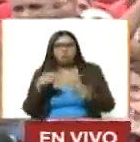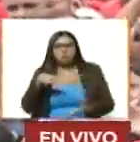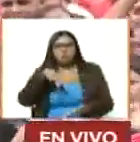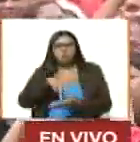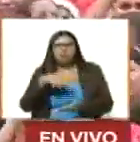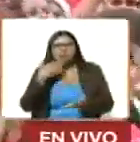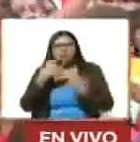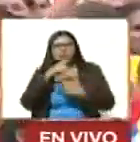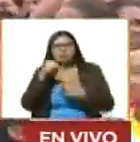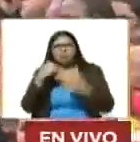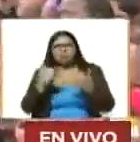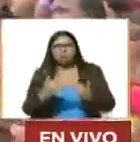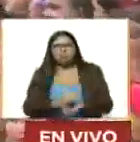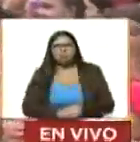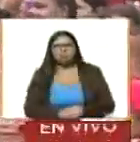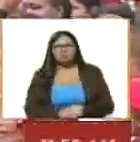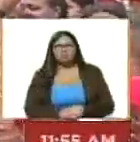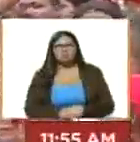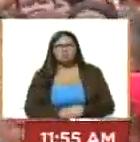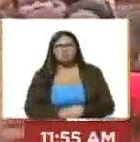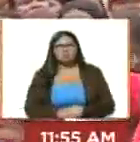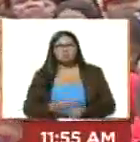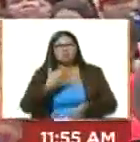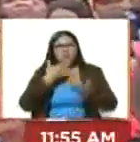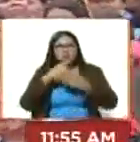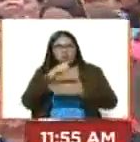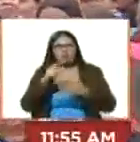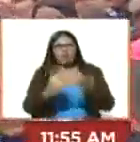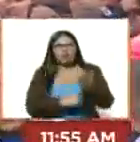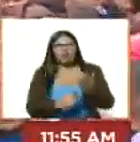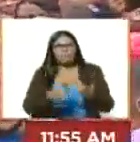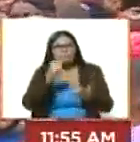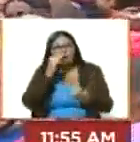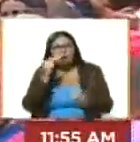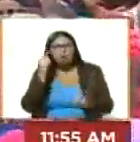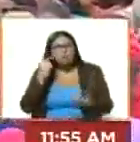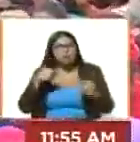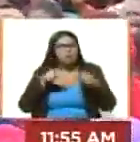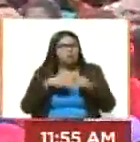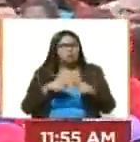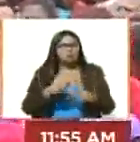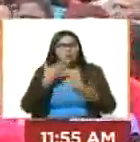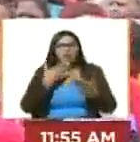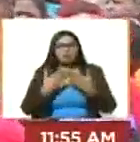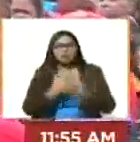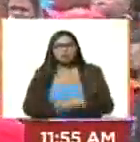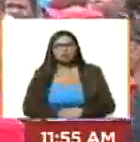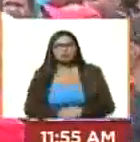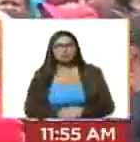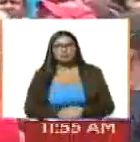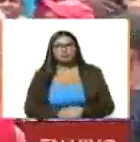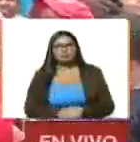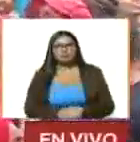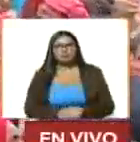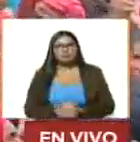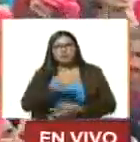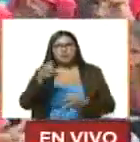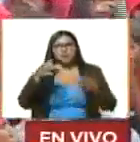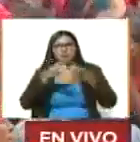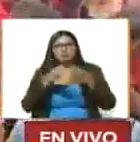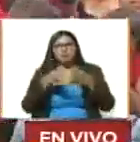Gracias a ustedes, compañeros y compañeras, gracias a ustedes, hermanos y hermanas. Los jefes, mejor dicho, los equipos de